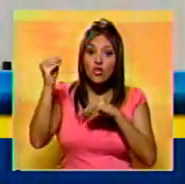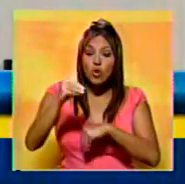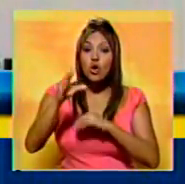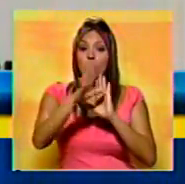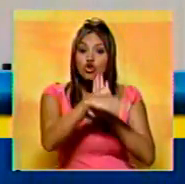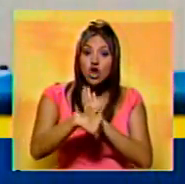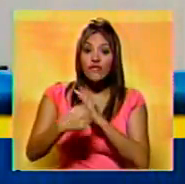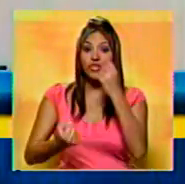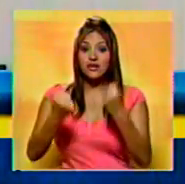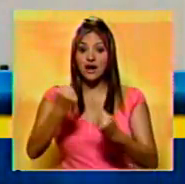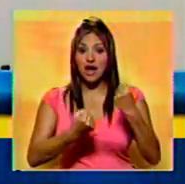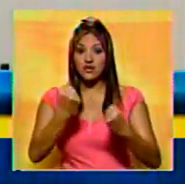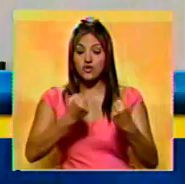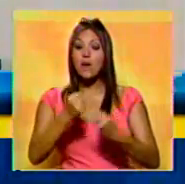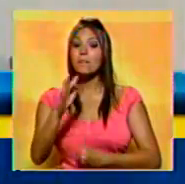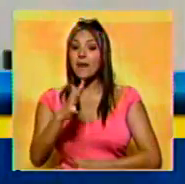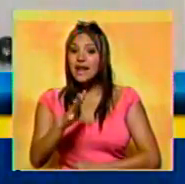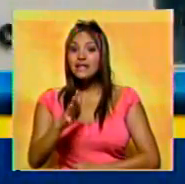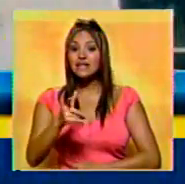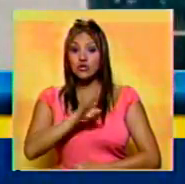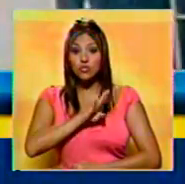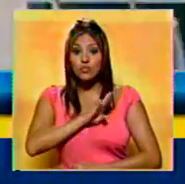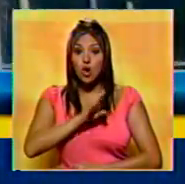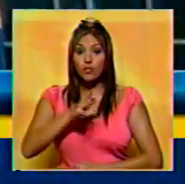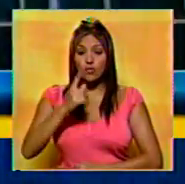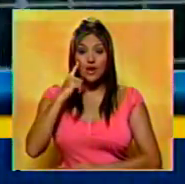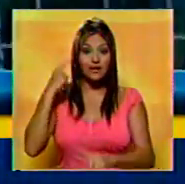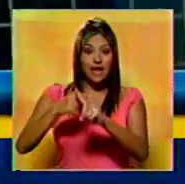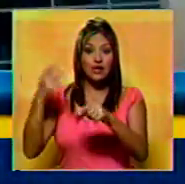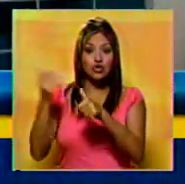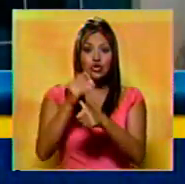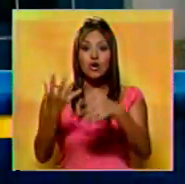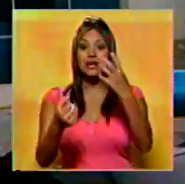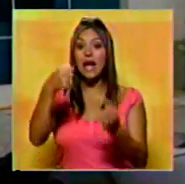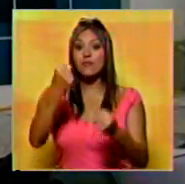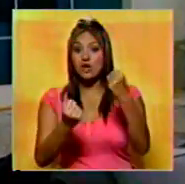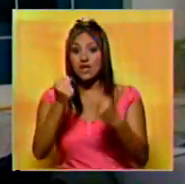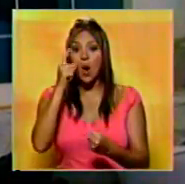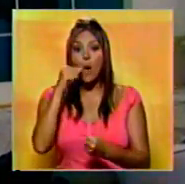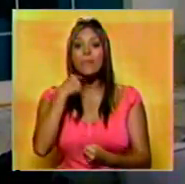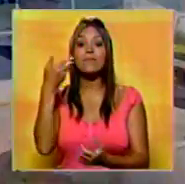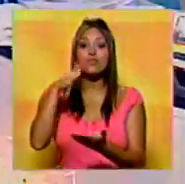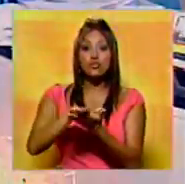robo de vehículo, pues en una finca de su propiedad fue hallada la camioneta del difunto.